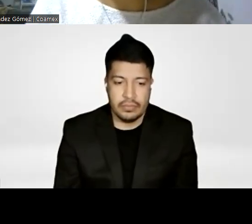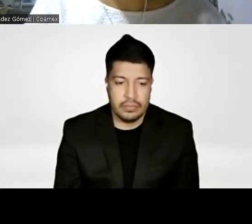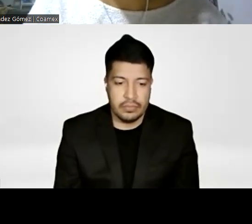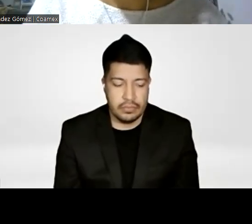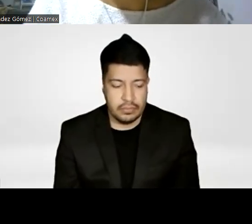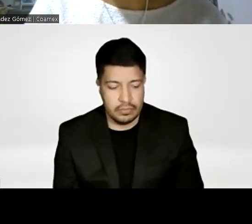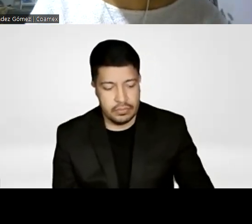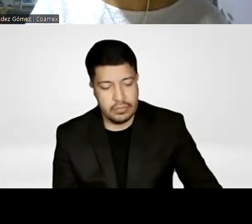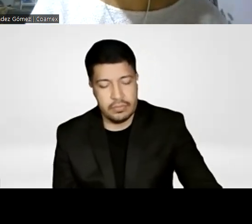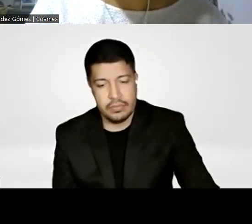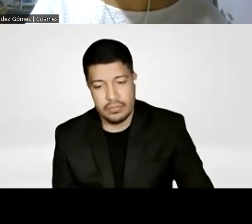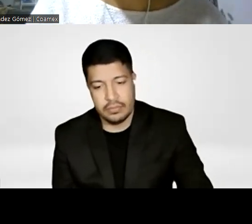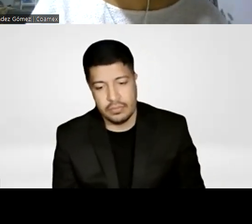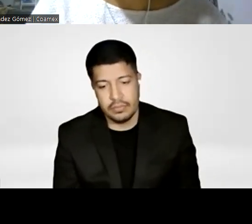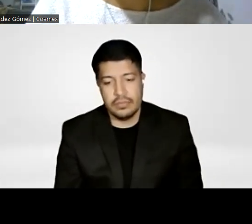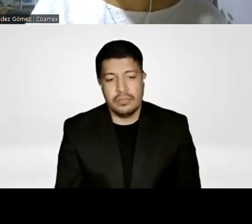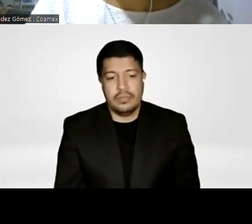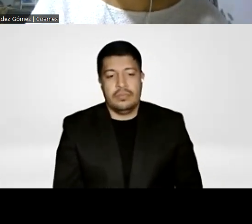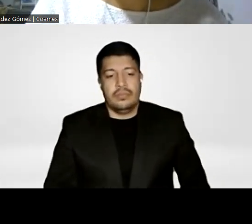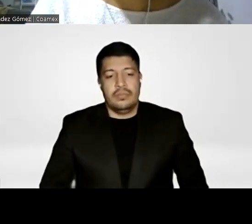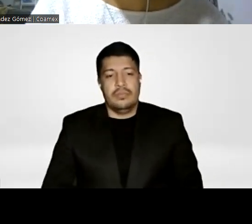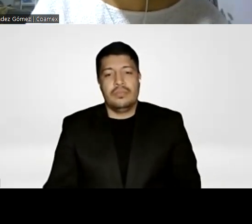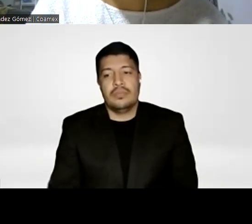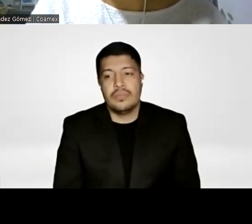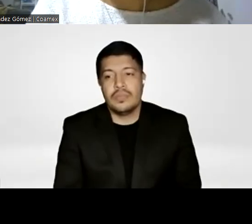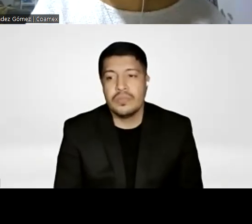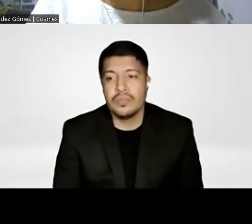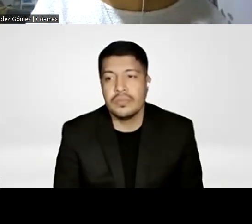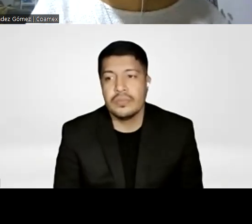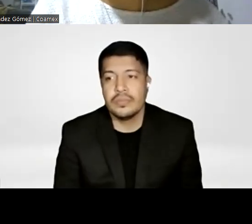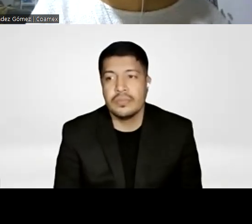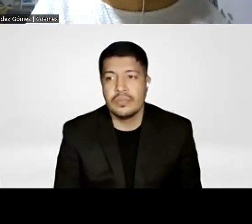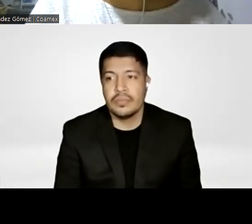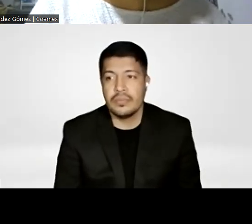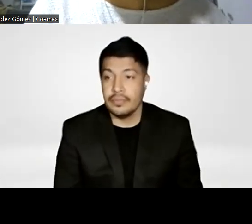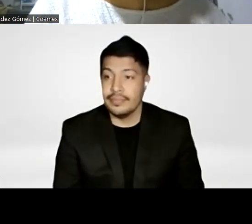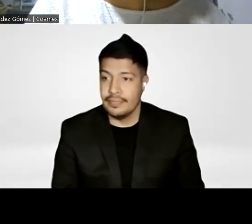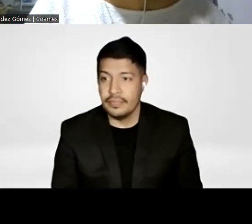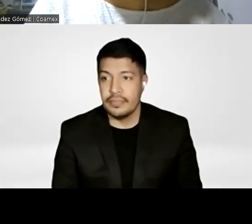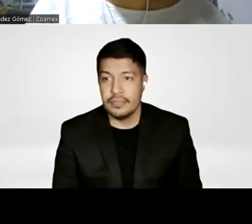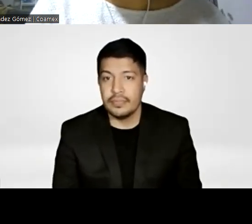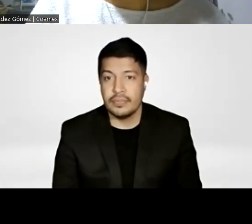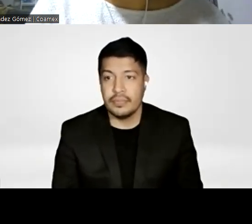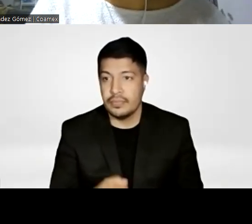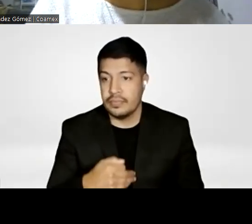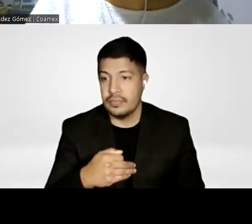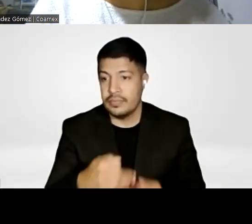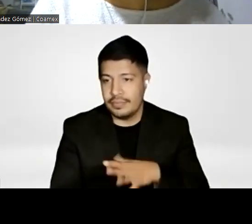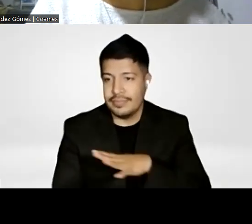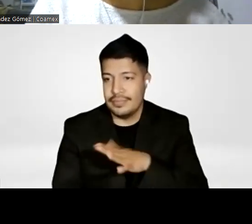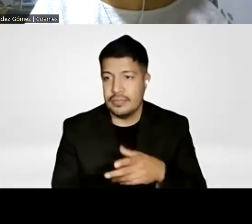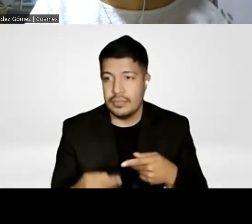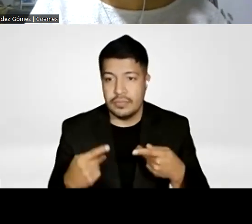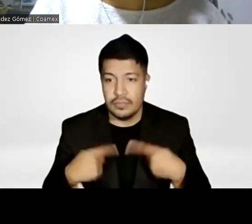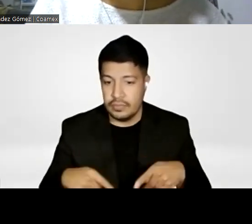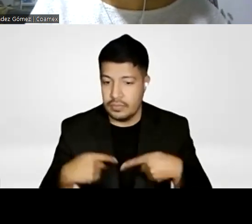nuevamente agradecerles por compartir y acercar este conocimiento a todos en general y pues también a las personas que